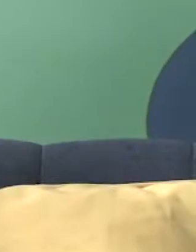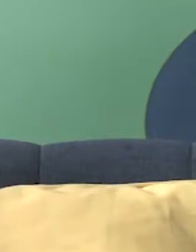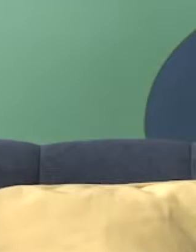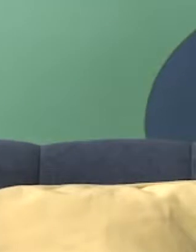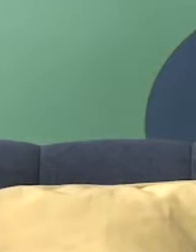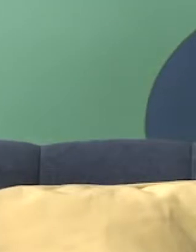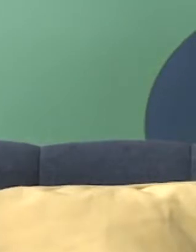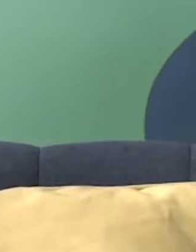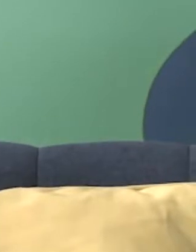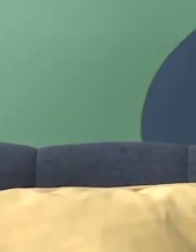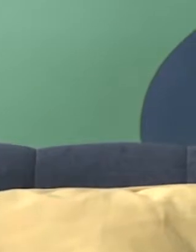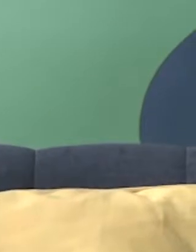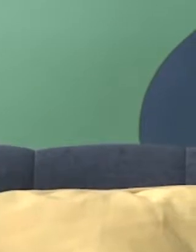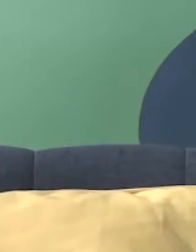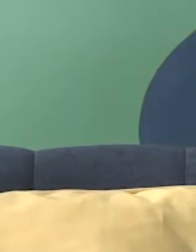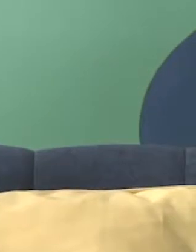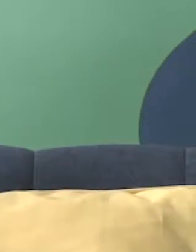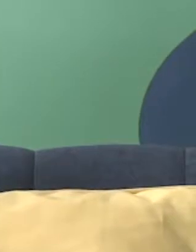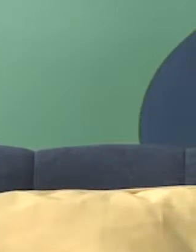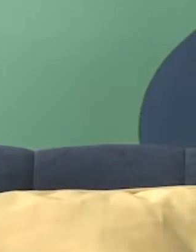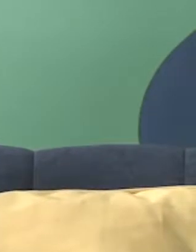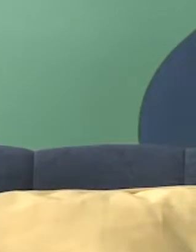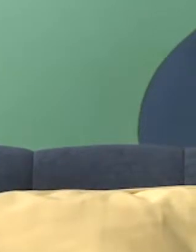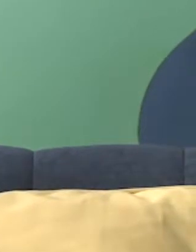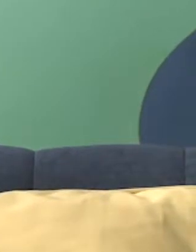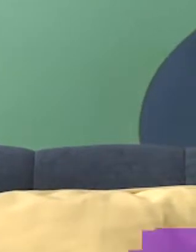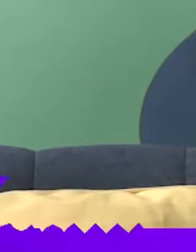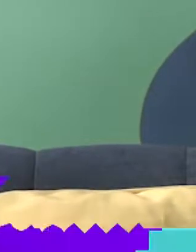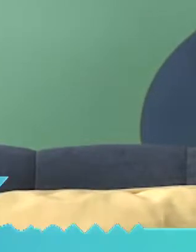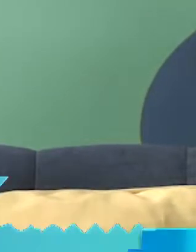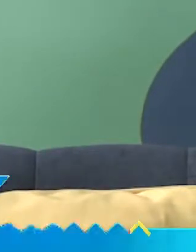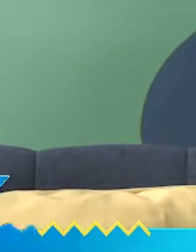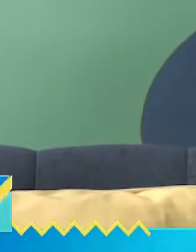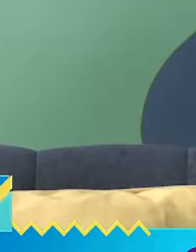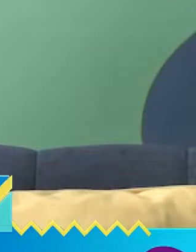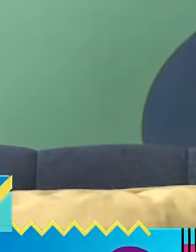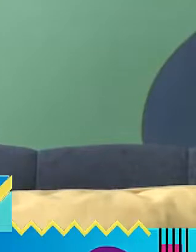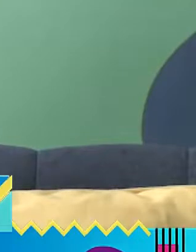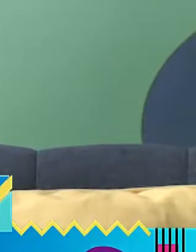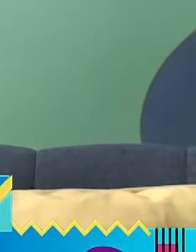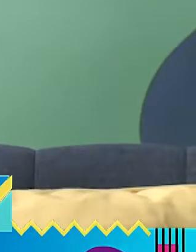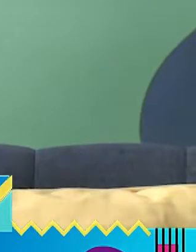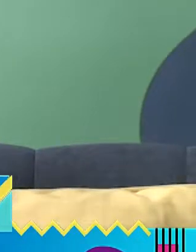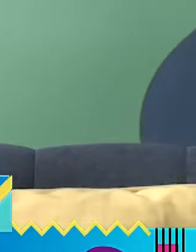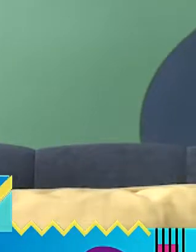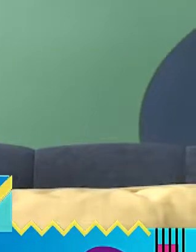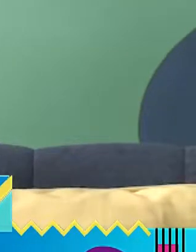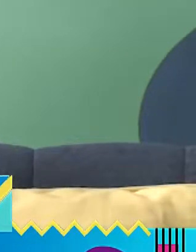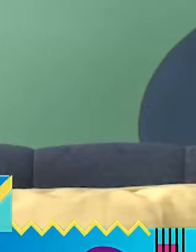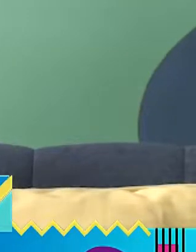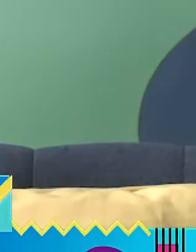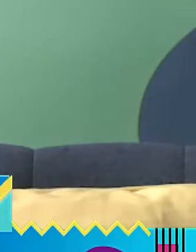primera concepción, cuando se instala en Argentina, deja de lado lo que tiene que ver con la beneficencia sobre la acción social e incorpora